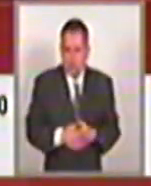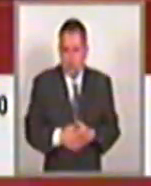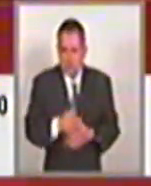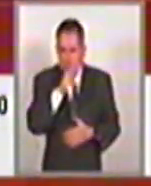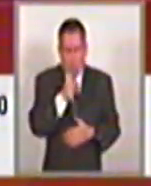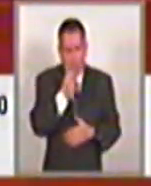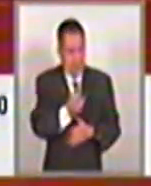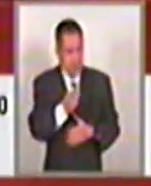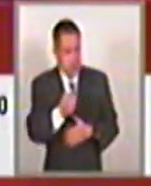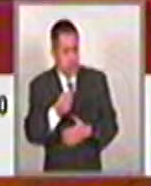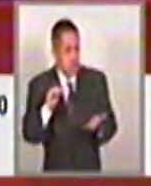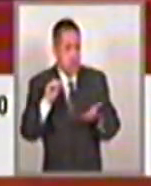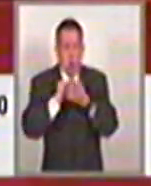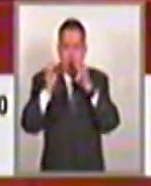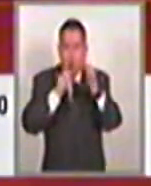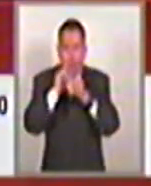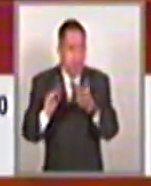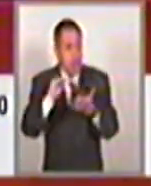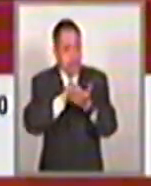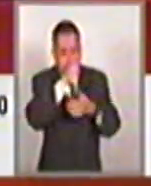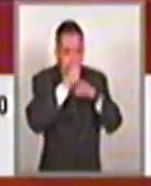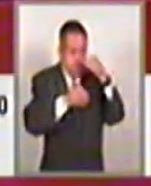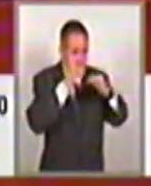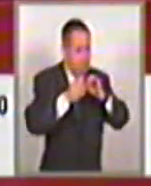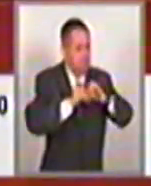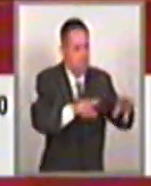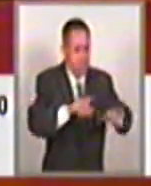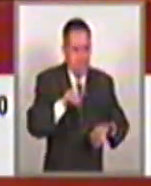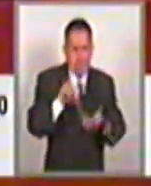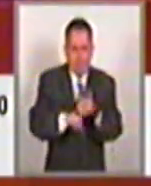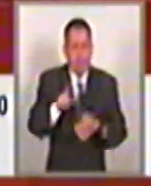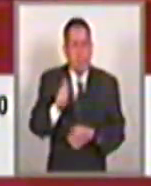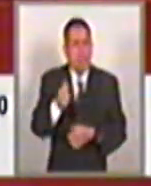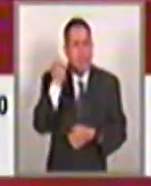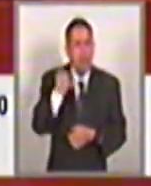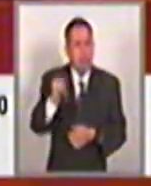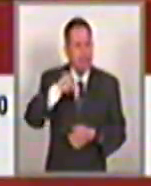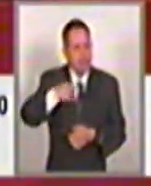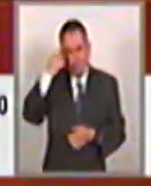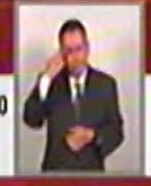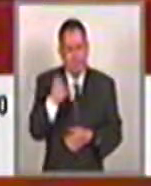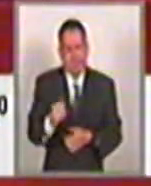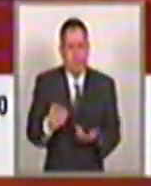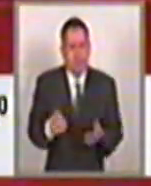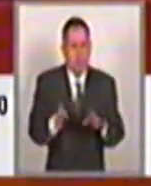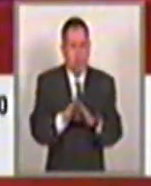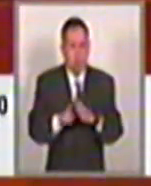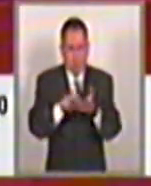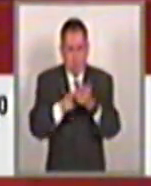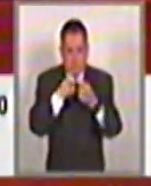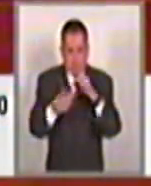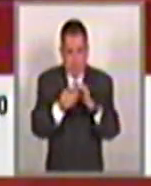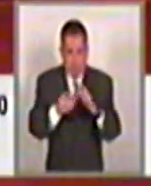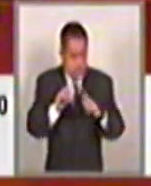más que eso en una propaganda. Entonces es absurdo pensar que cuando estamos hablando